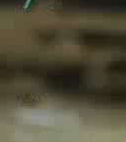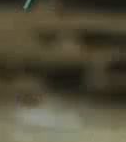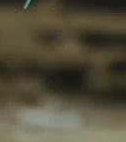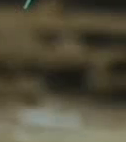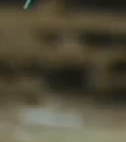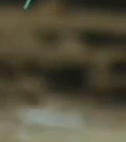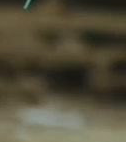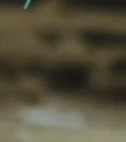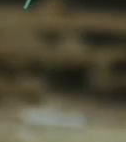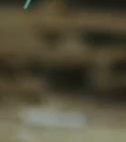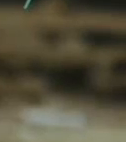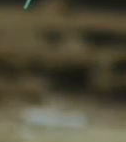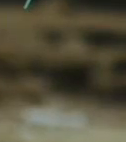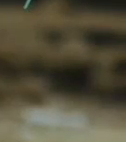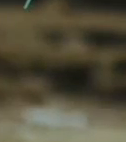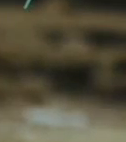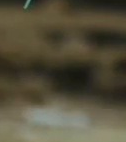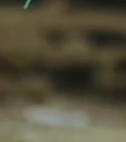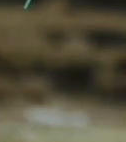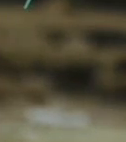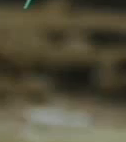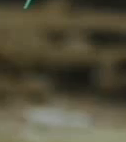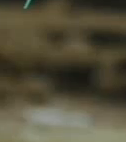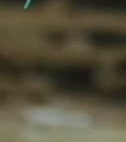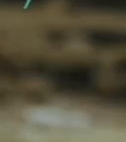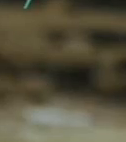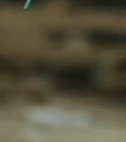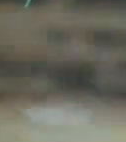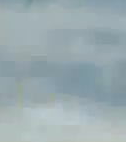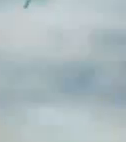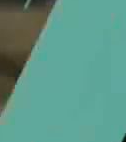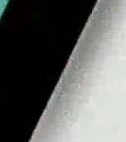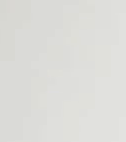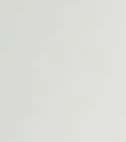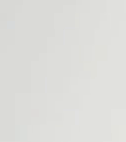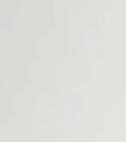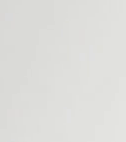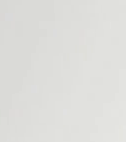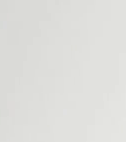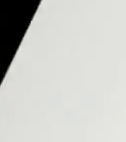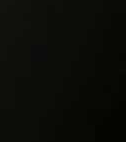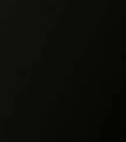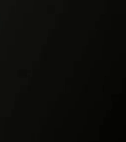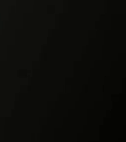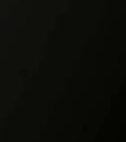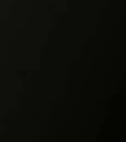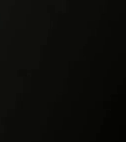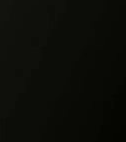de, todos los sábados, 20 horas, por Ecuador TV.